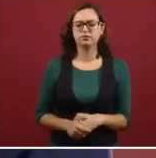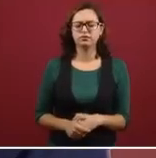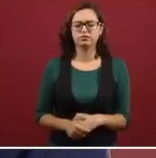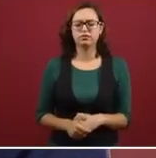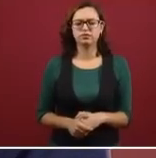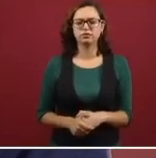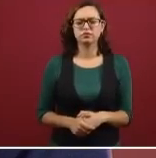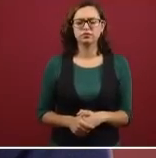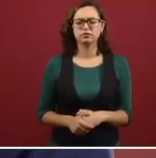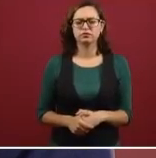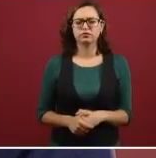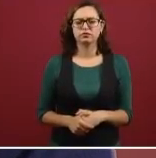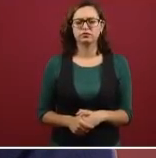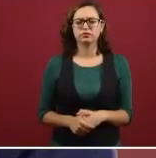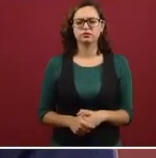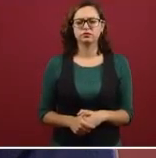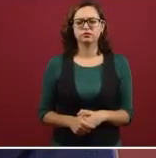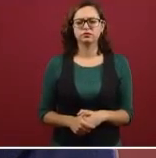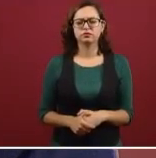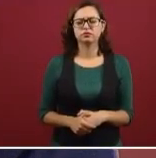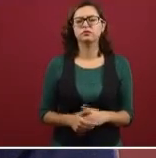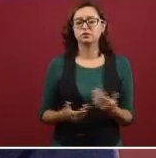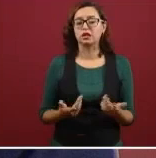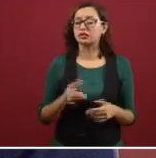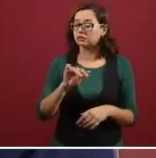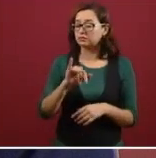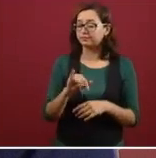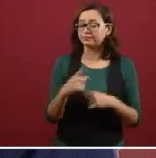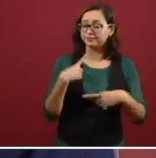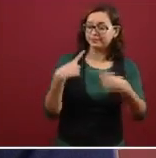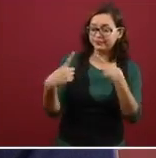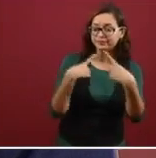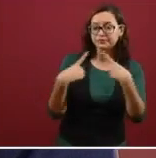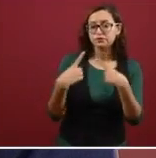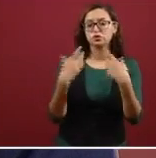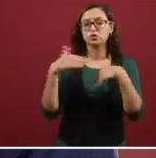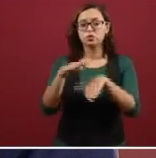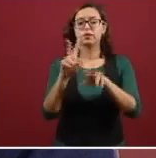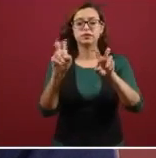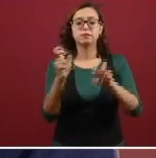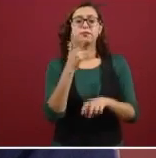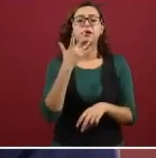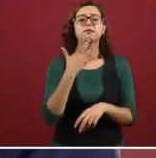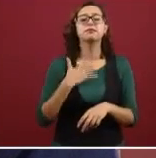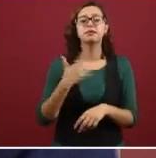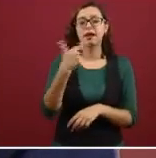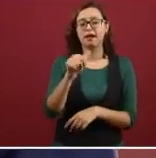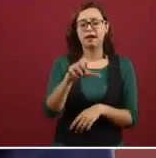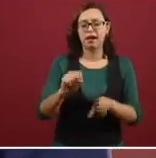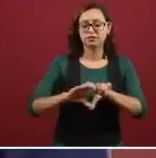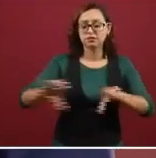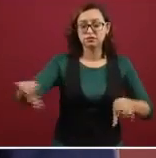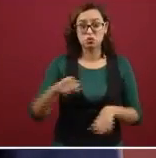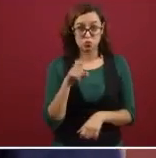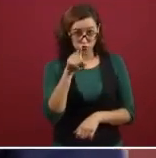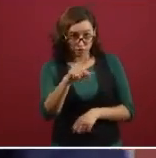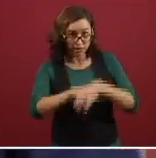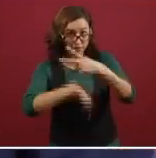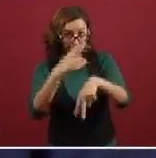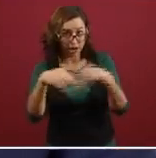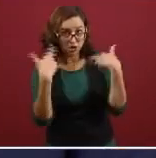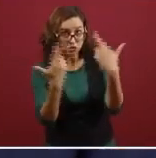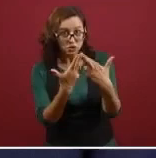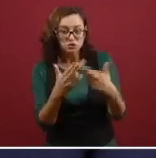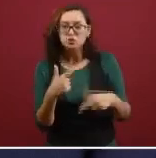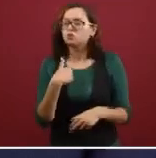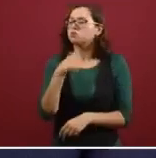dialogando sobre los gasoductos, hay una mesa. ¿Pero usted directamente se va a preparar? Todavía no tengo el